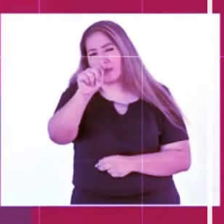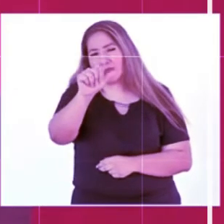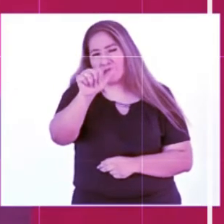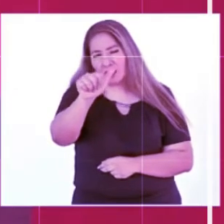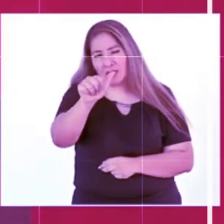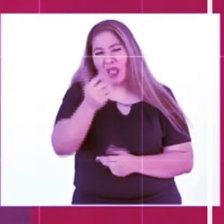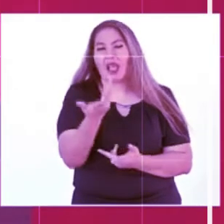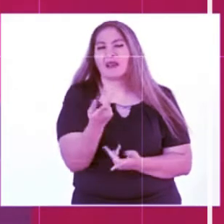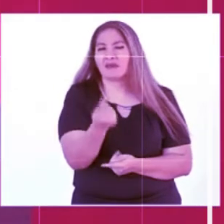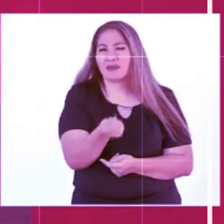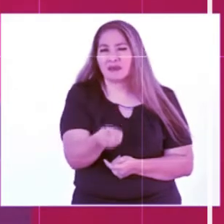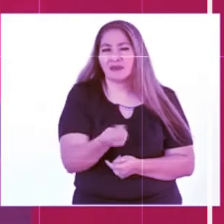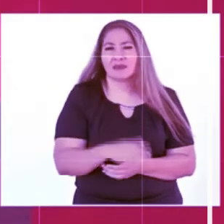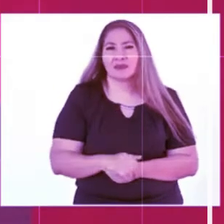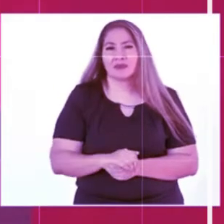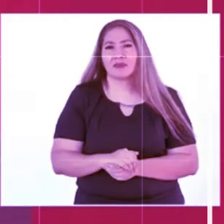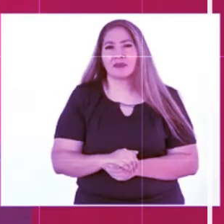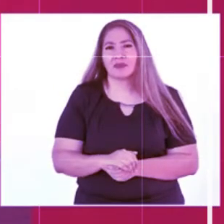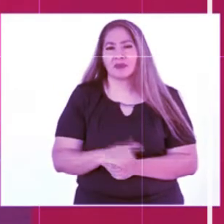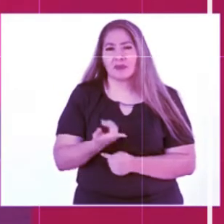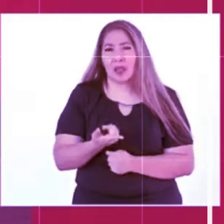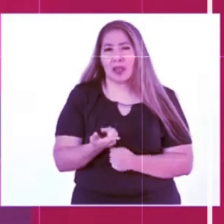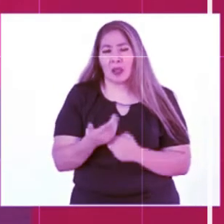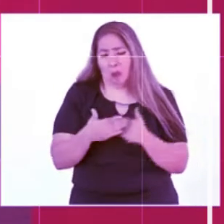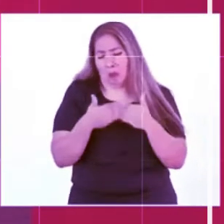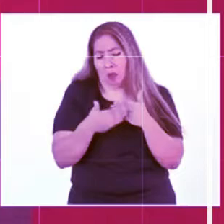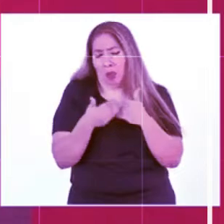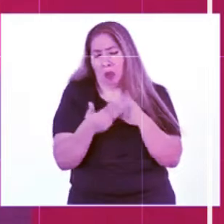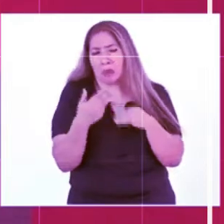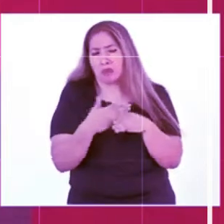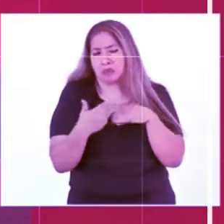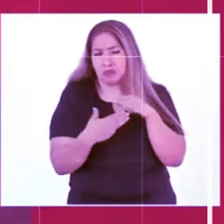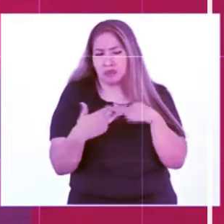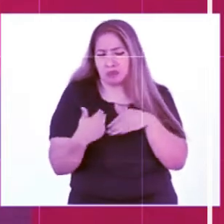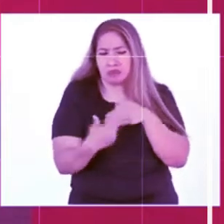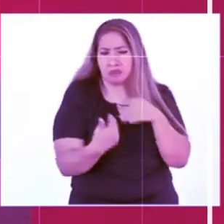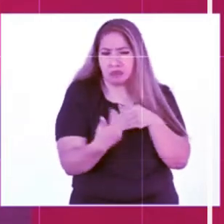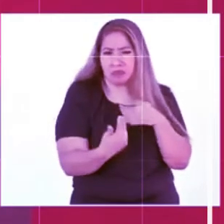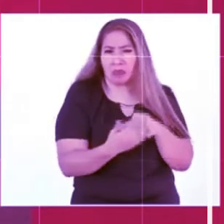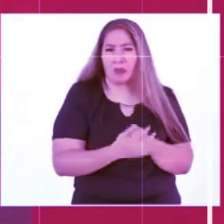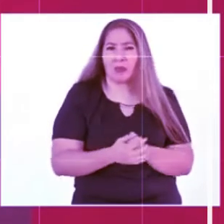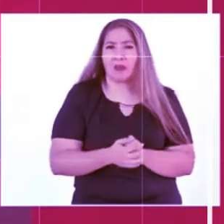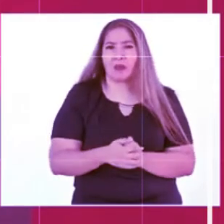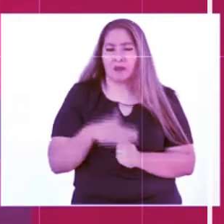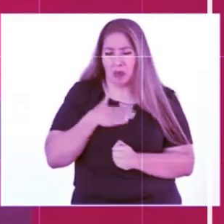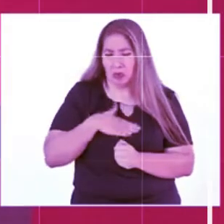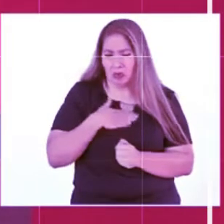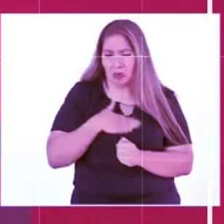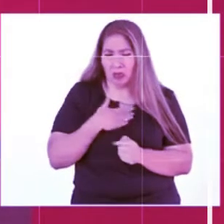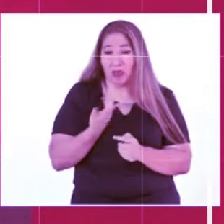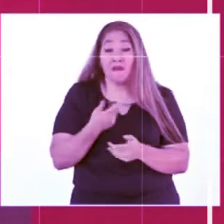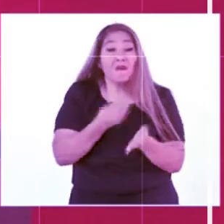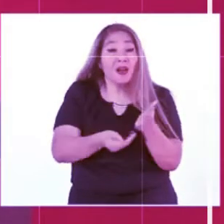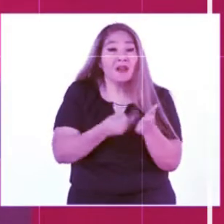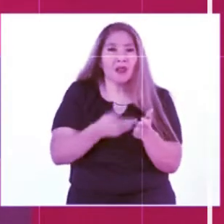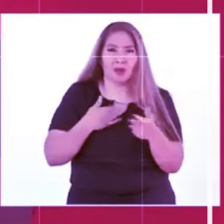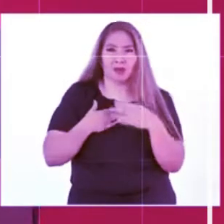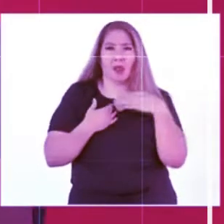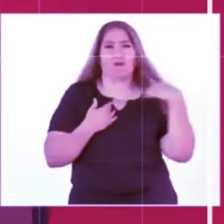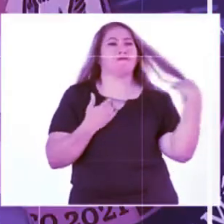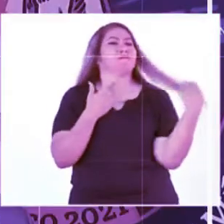es que la apuesta por el progreso material sin justicia nunca